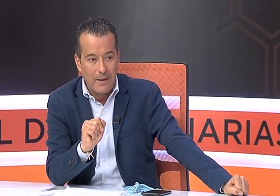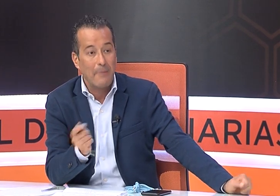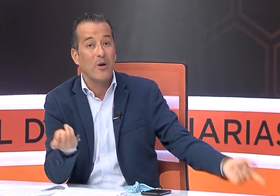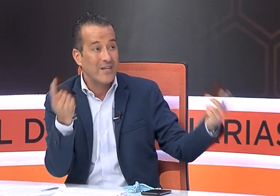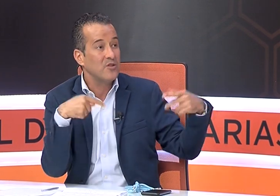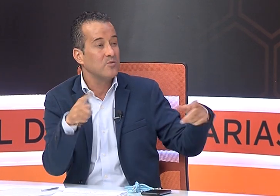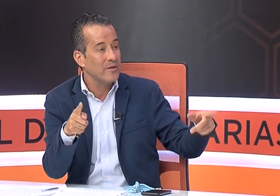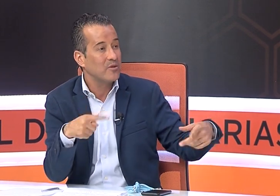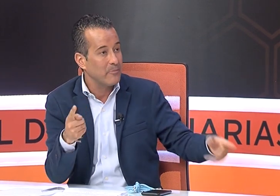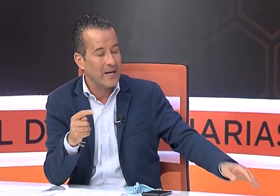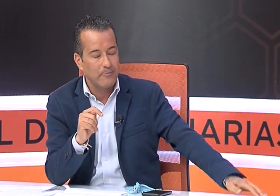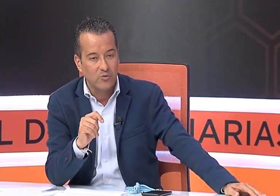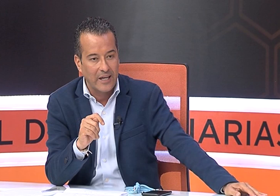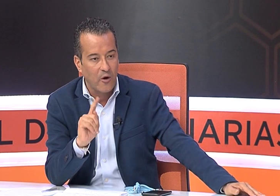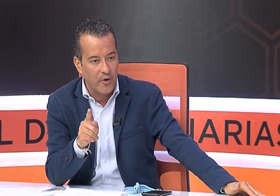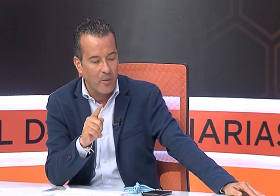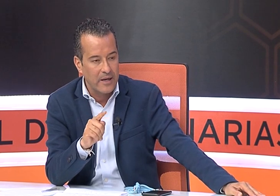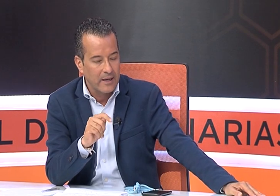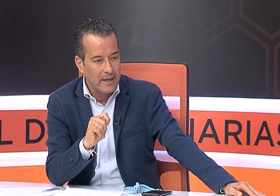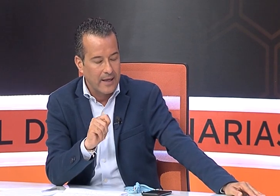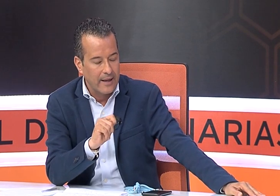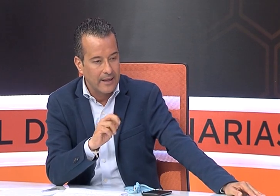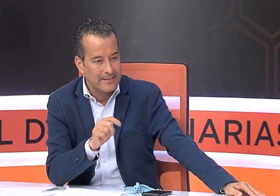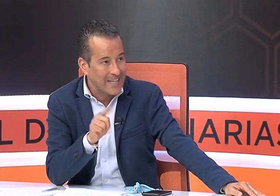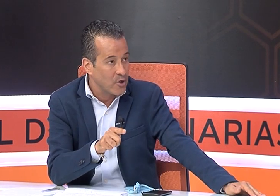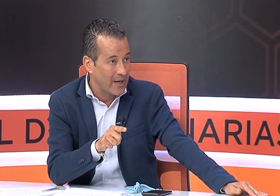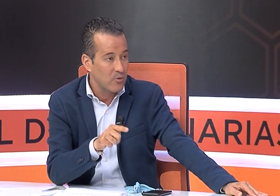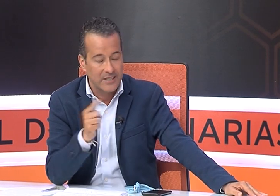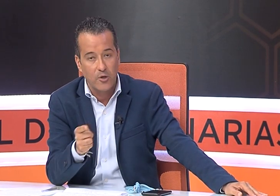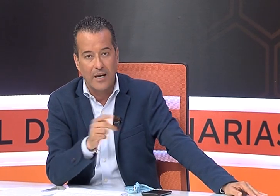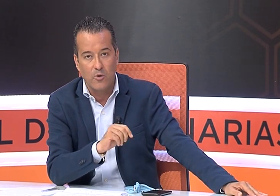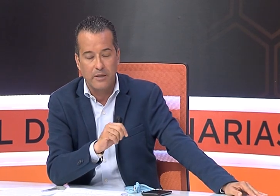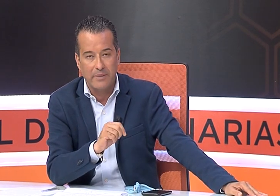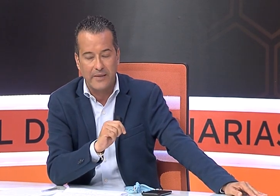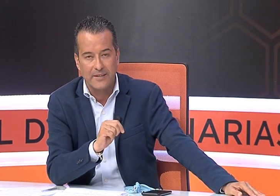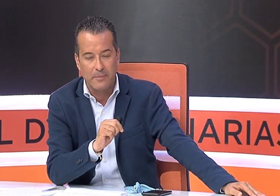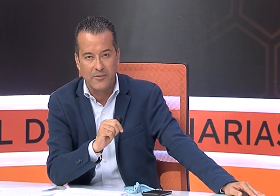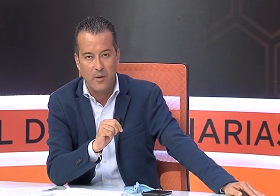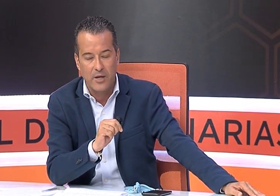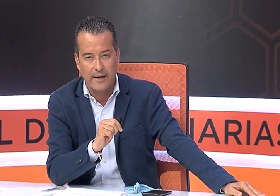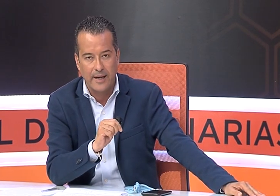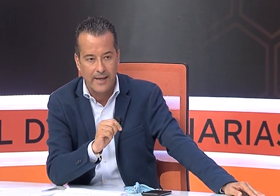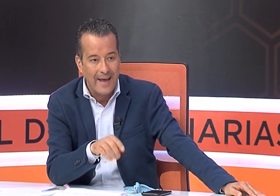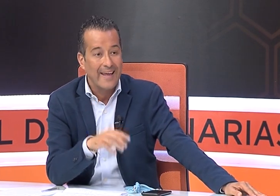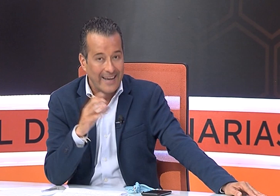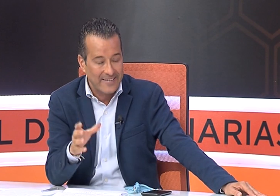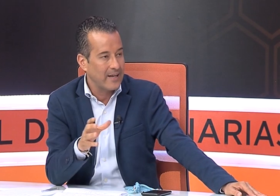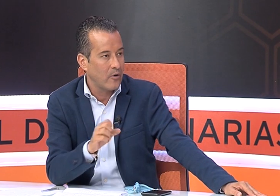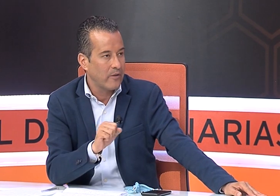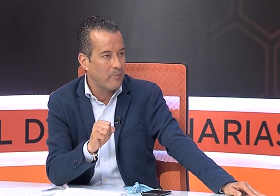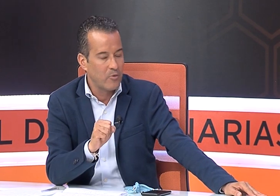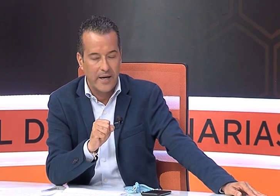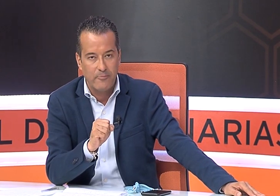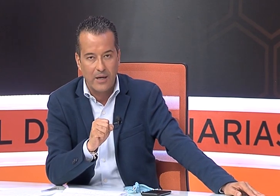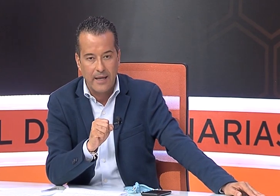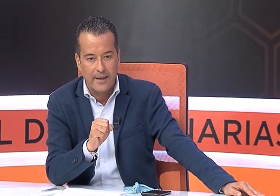de Las Palmas, pero ya en su momento también apunté otro nombre, que era el de Sergio Ramos. Sergio Ramos pertenece al Partido Popular de Gran Canaria, es senador